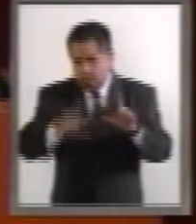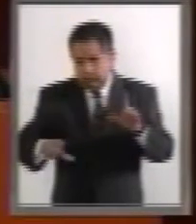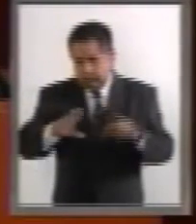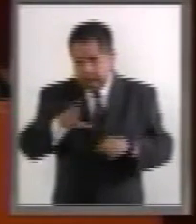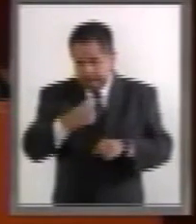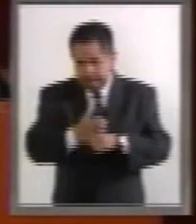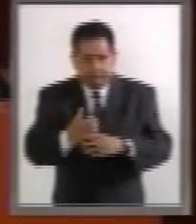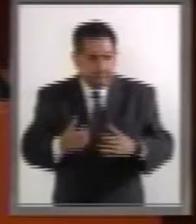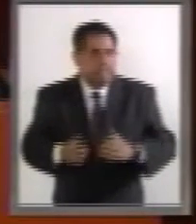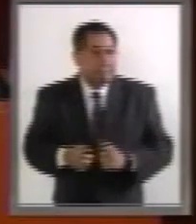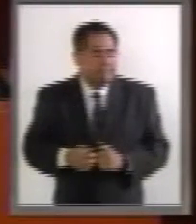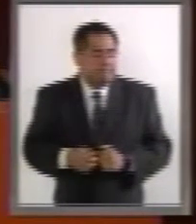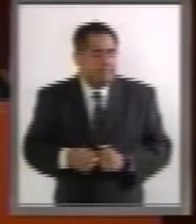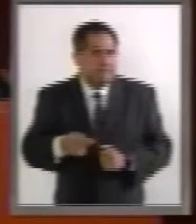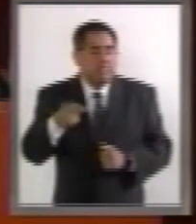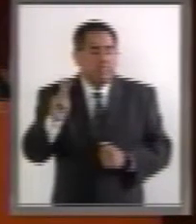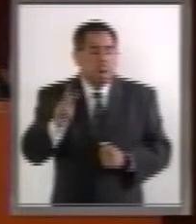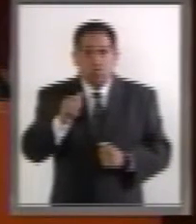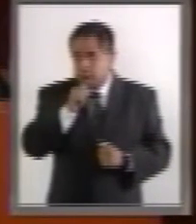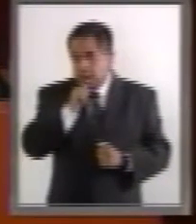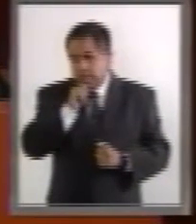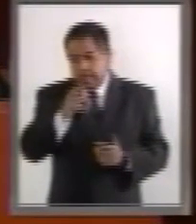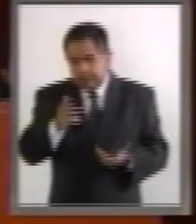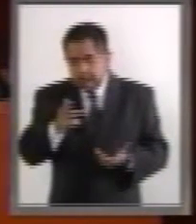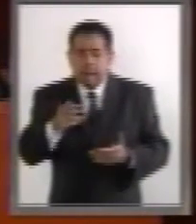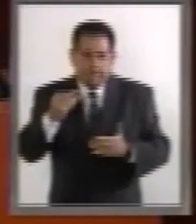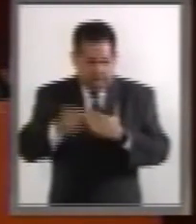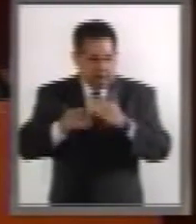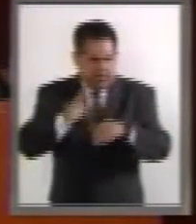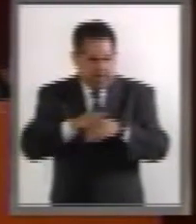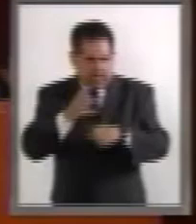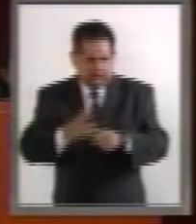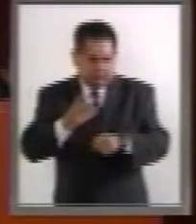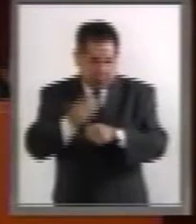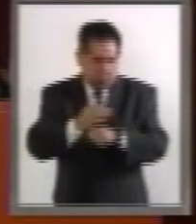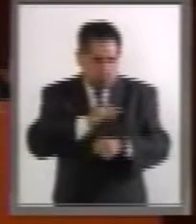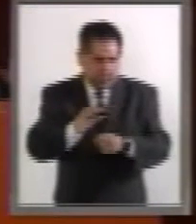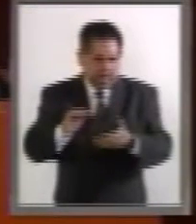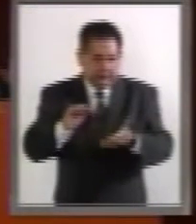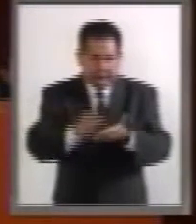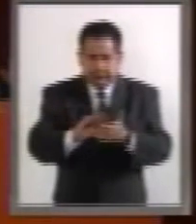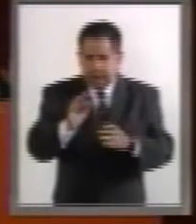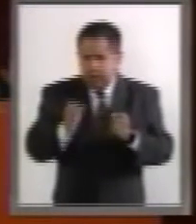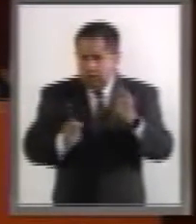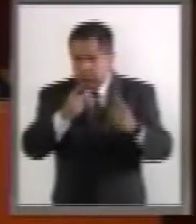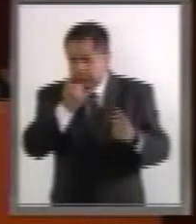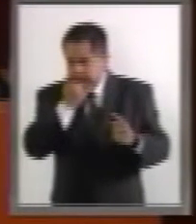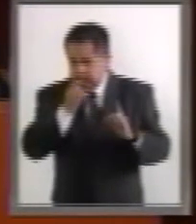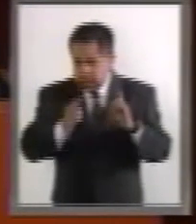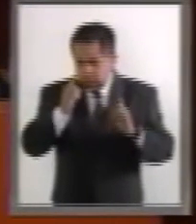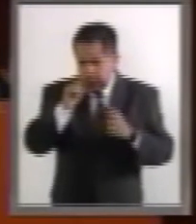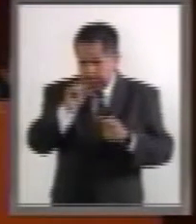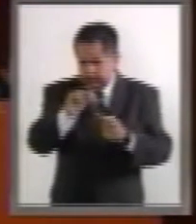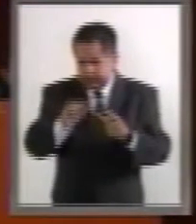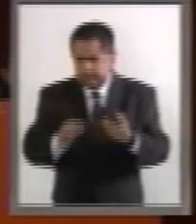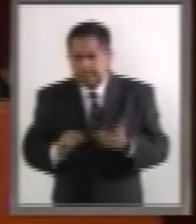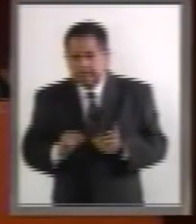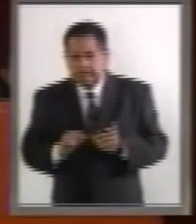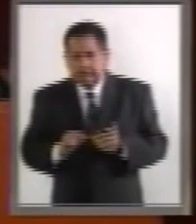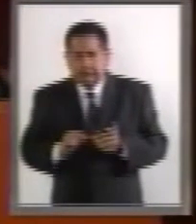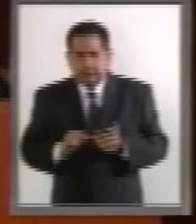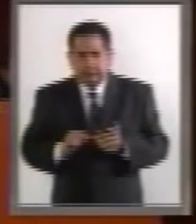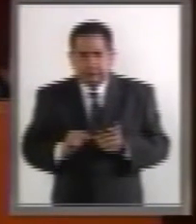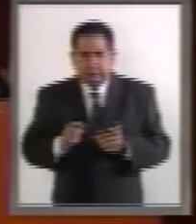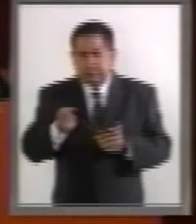embargo, no está de más señalar que hay inquietudes que